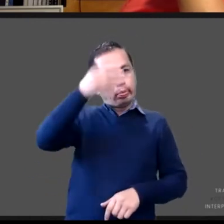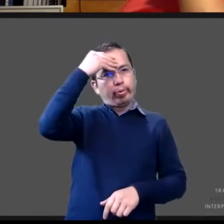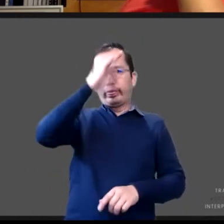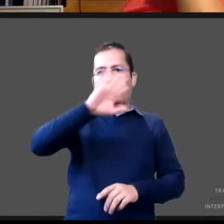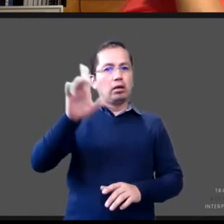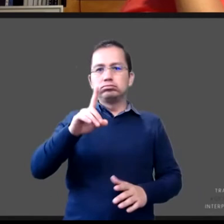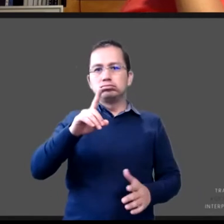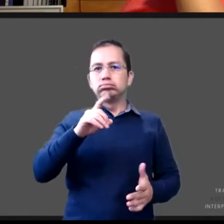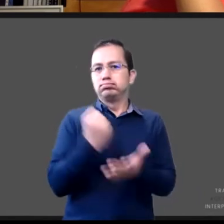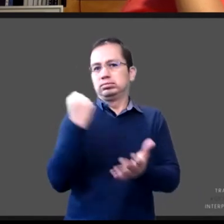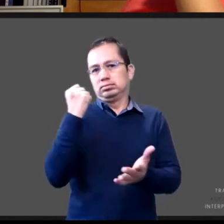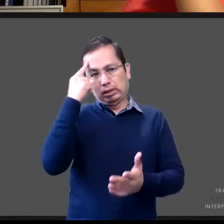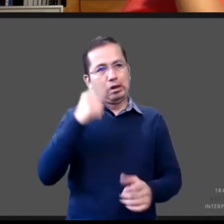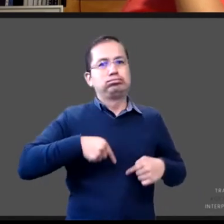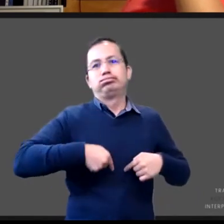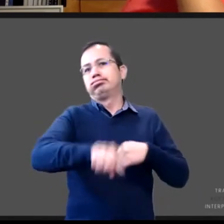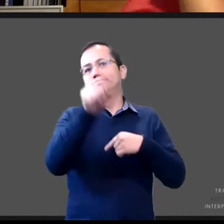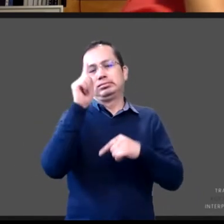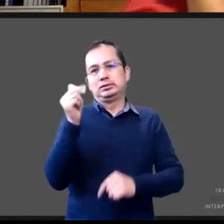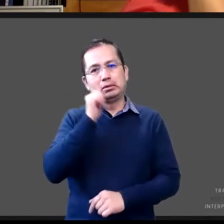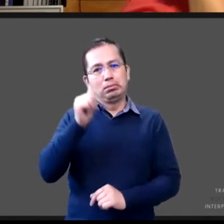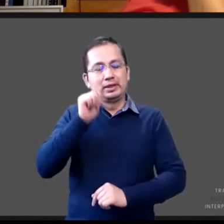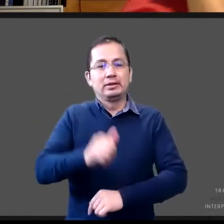conversatorios de muchas formas, desde